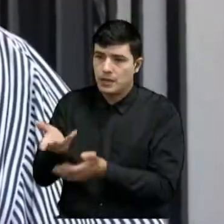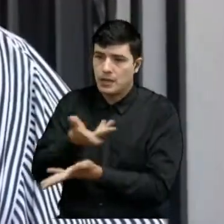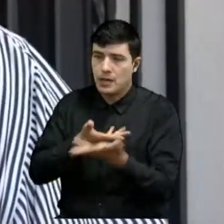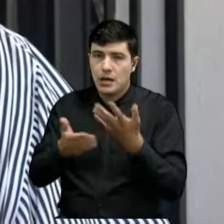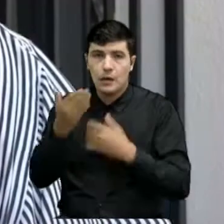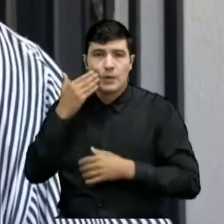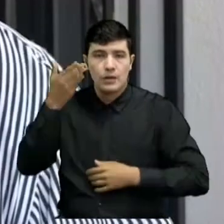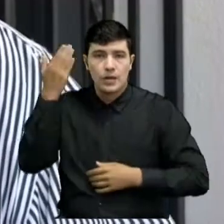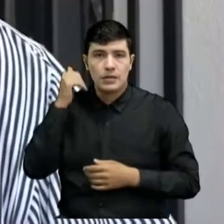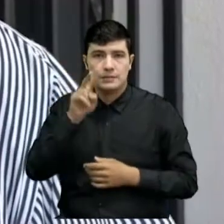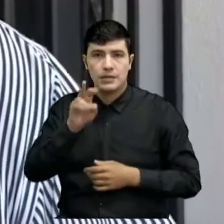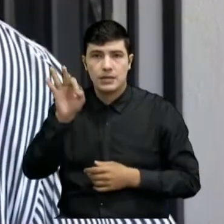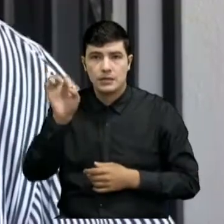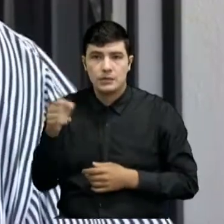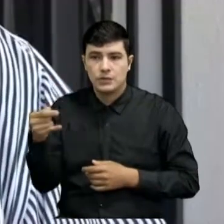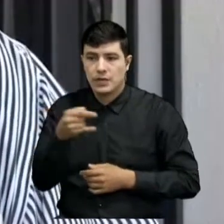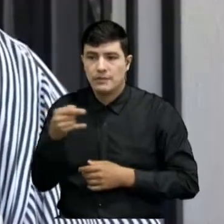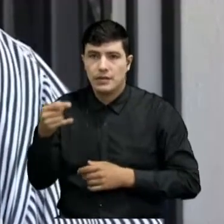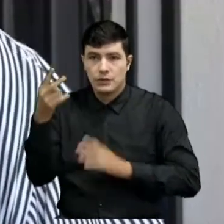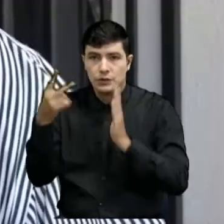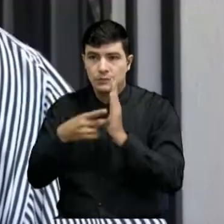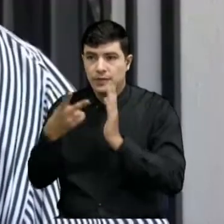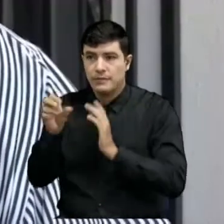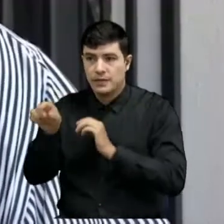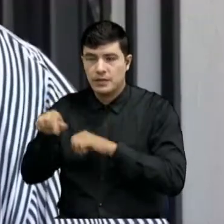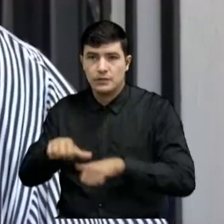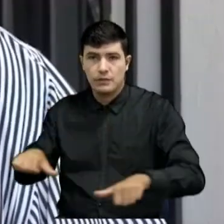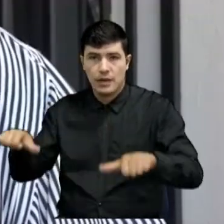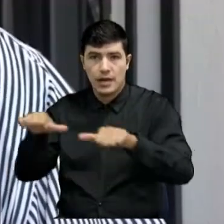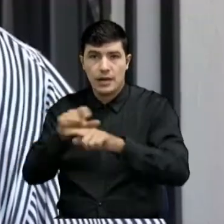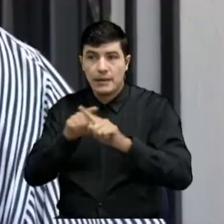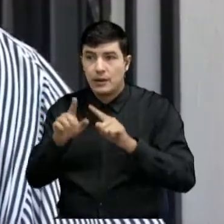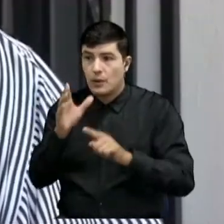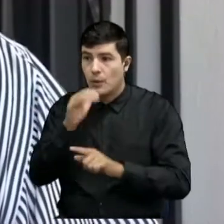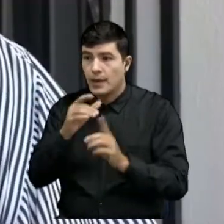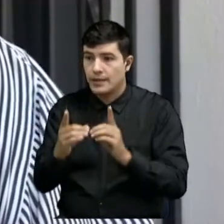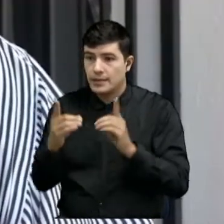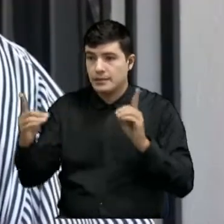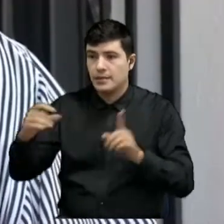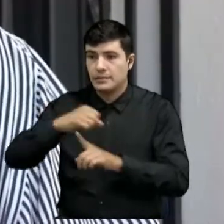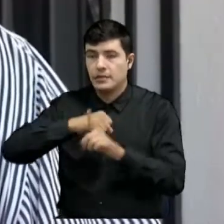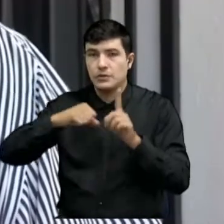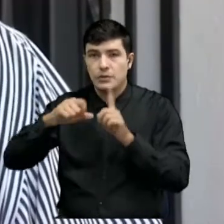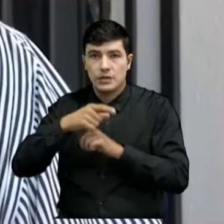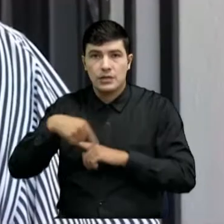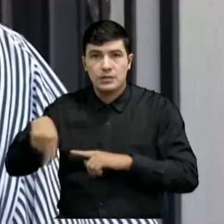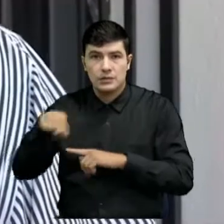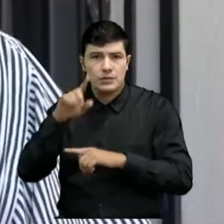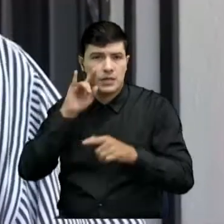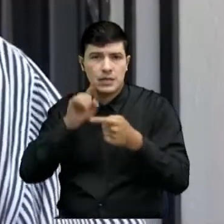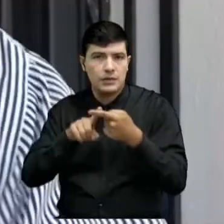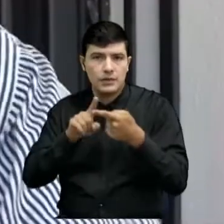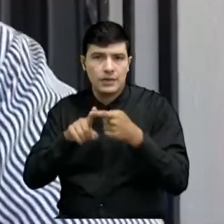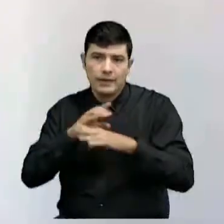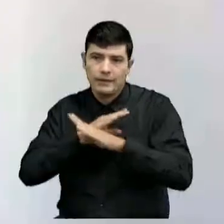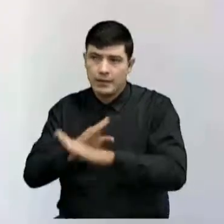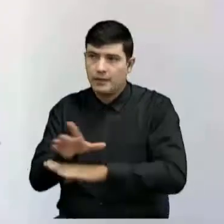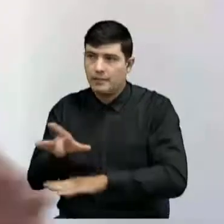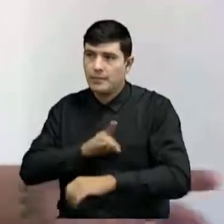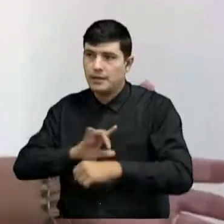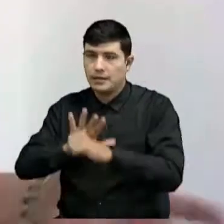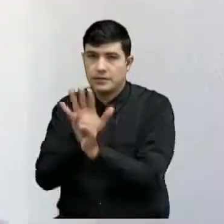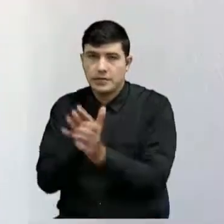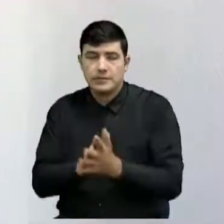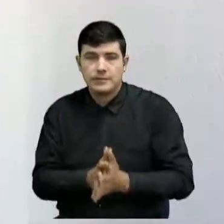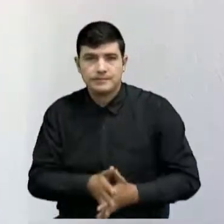noche del 28 de marzo del 2020 en un espacio cerrado sin mantener el distanciamiento social decretado para prevenir y controlar la propagación de la pandemia del